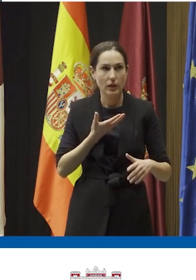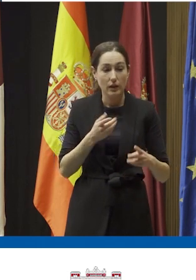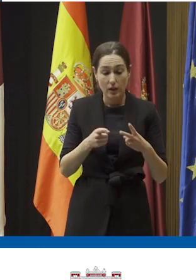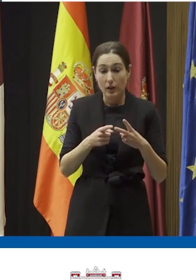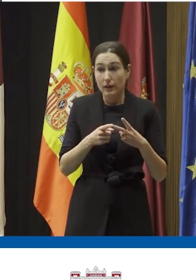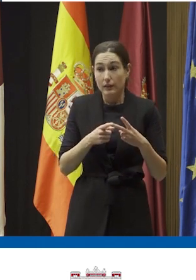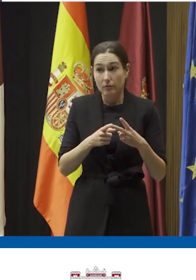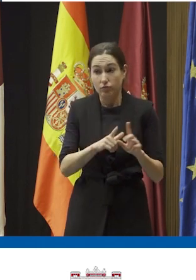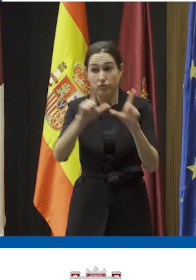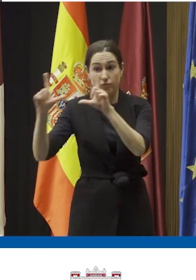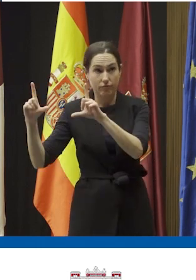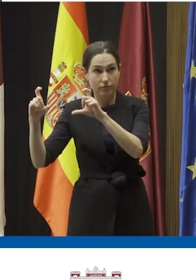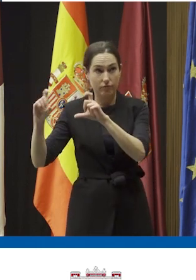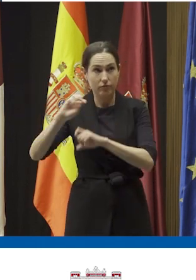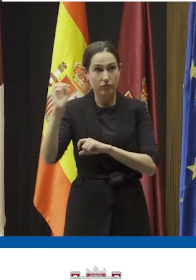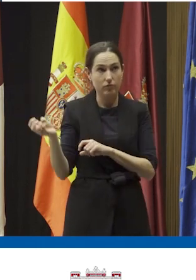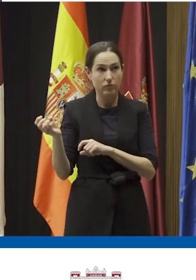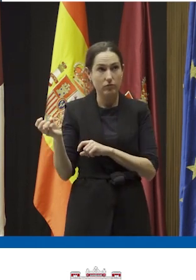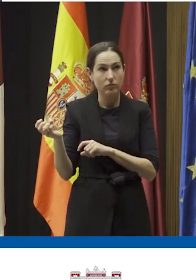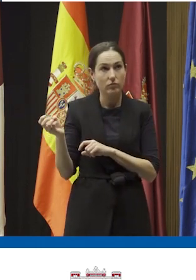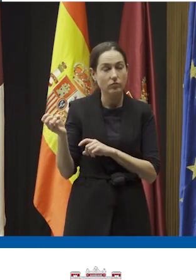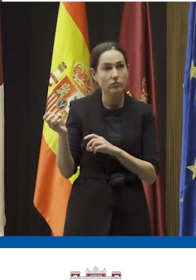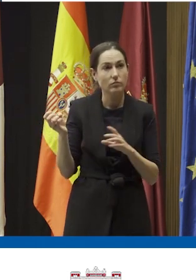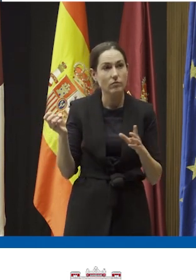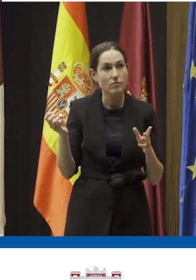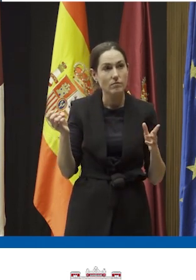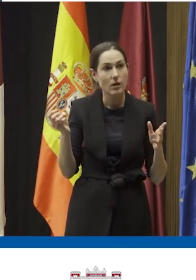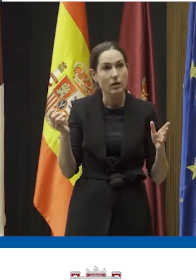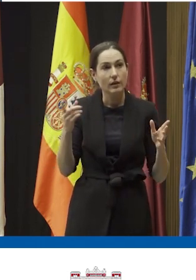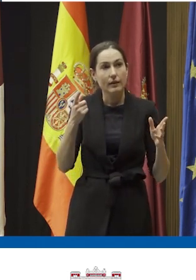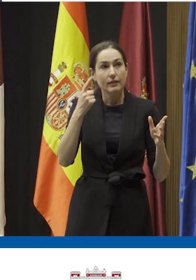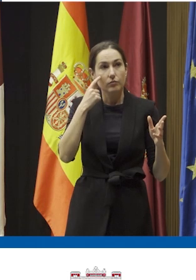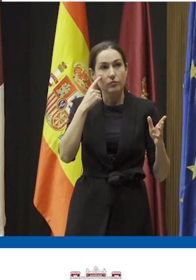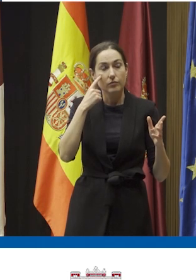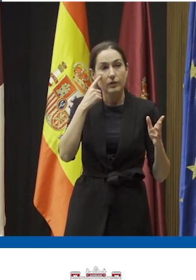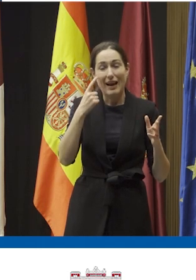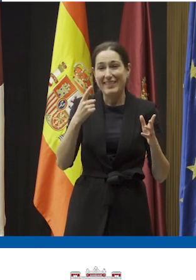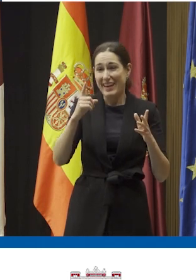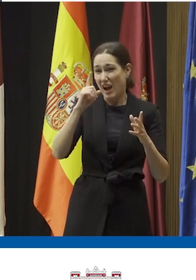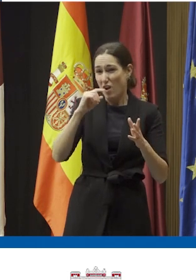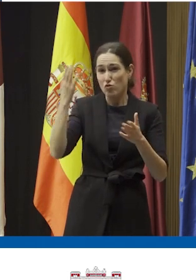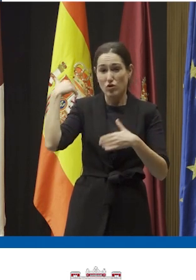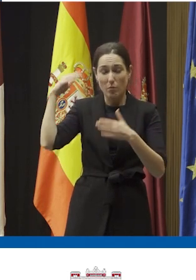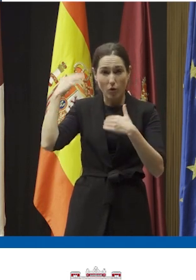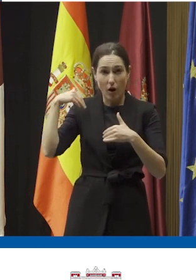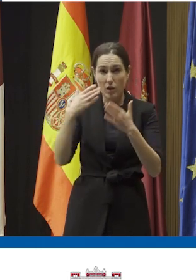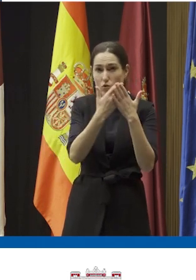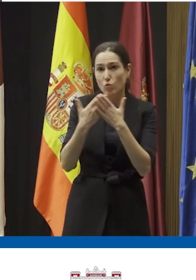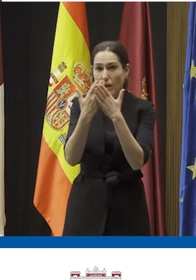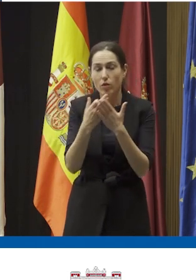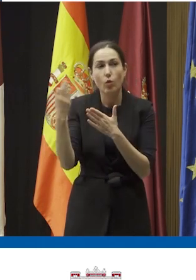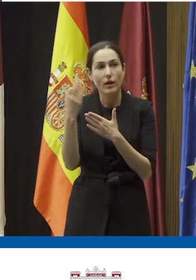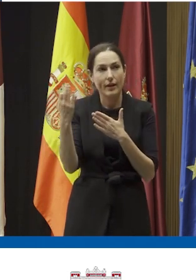está una forma de aprender y conocer la medicina y la cirugía de los tiempos primitivos, ir estudiando